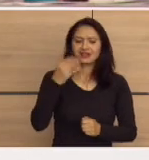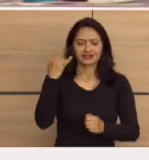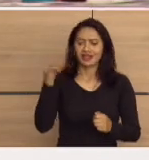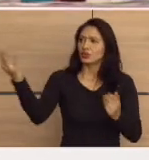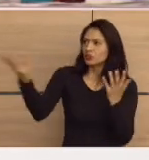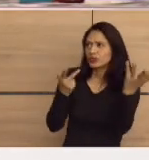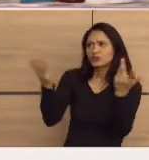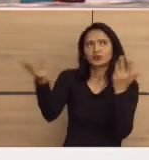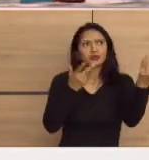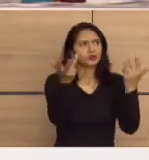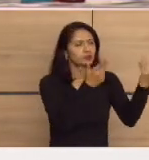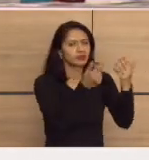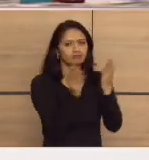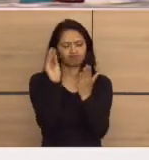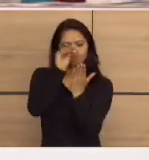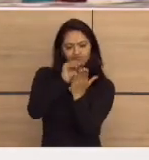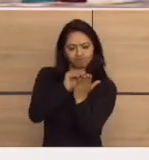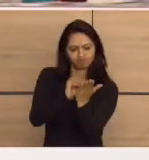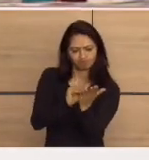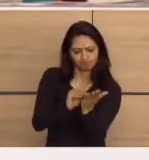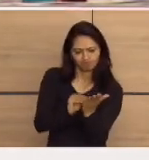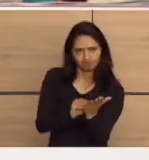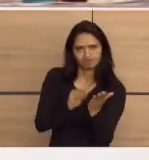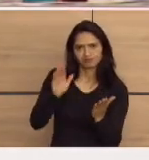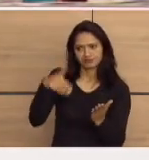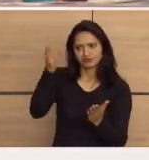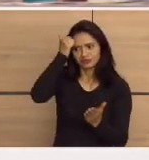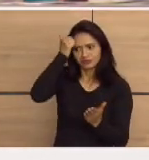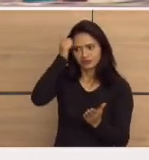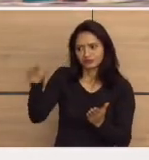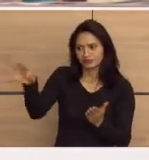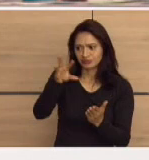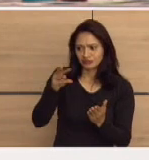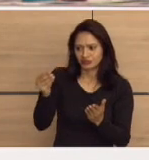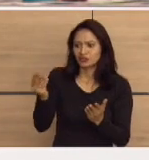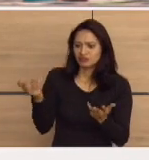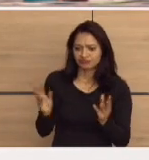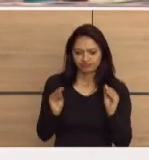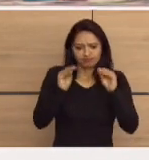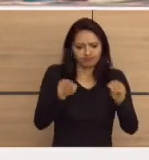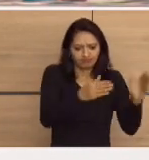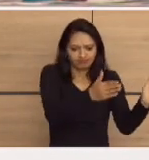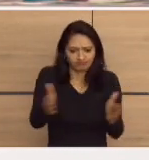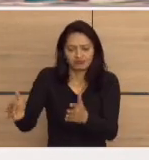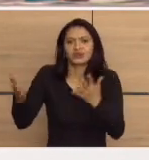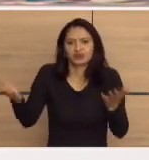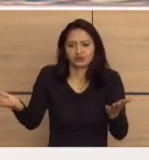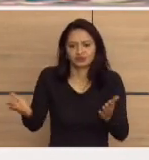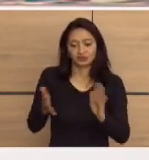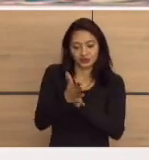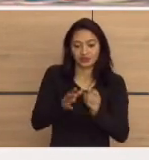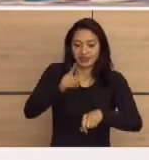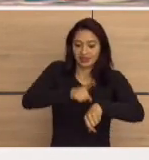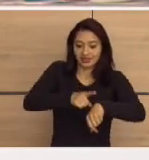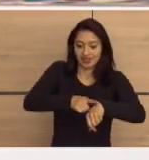luego vienen todos los requerimientos que la profesora subyace debemos acompañar en la escuela. Nos habla de tiempo, nos habla